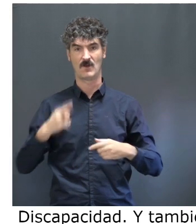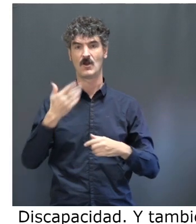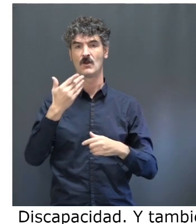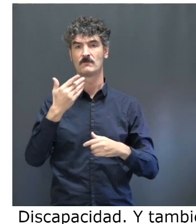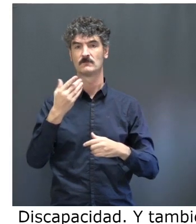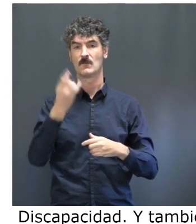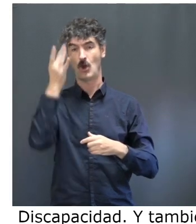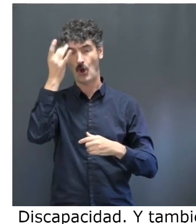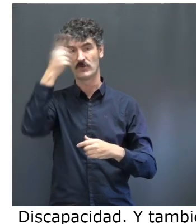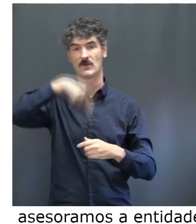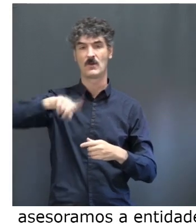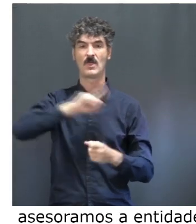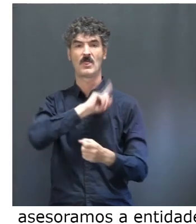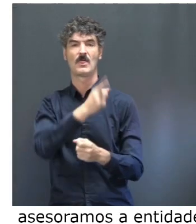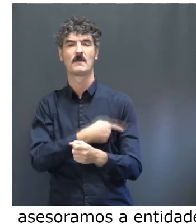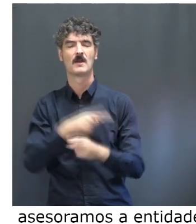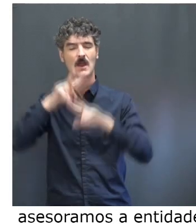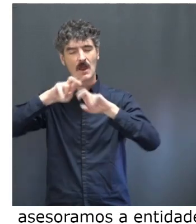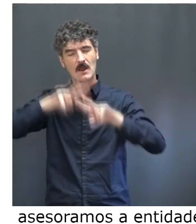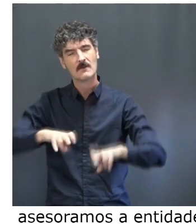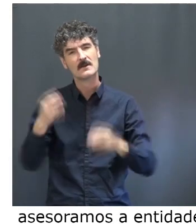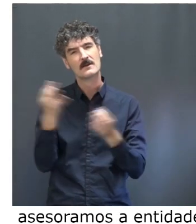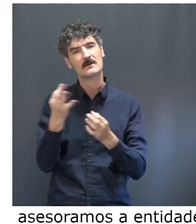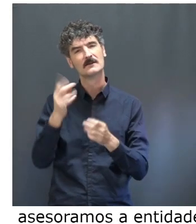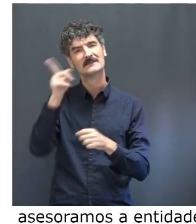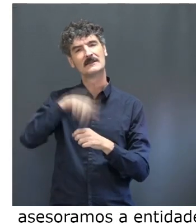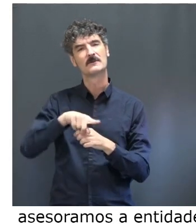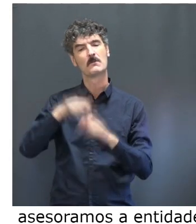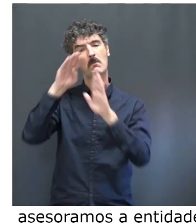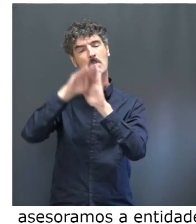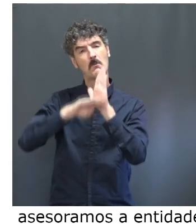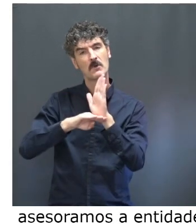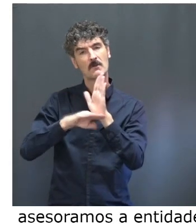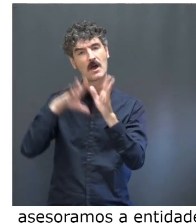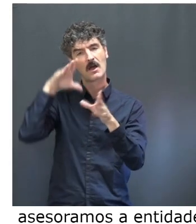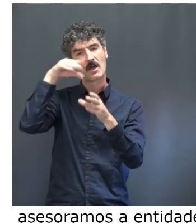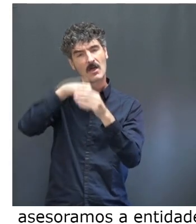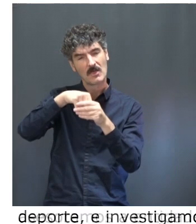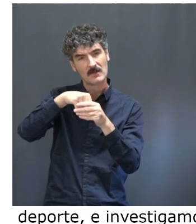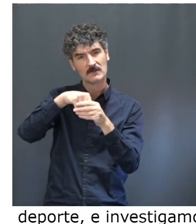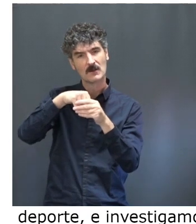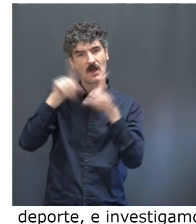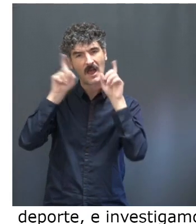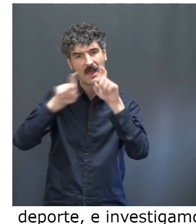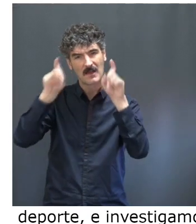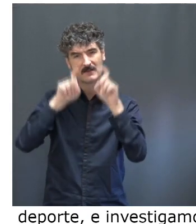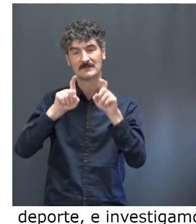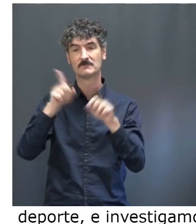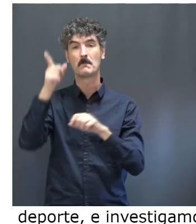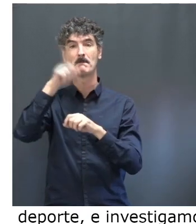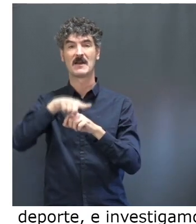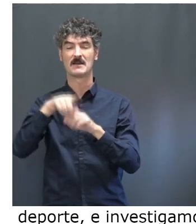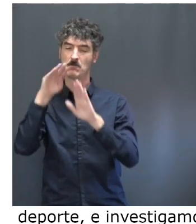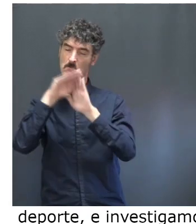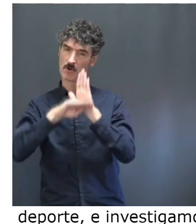y el deporte. Investigamos también la efectividad de programas, fundamentalmente de programas educativos, pero actualmente también estamos inmersos en